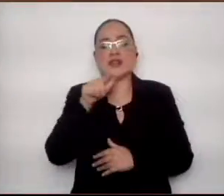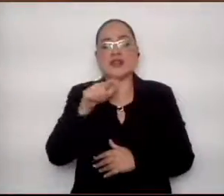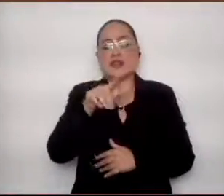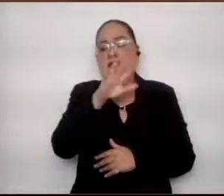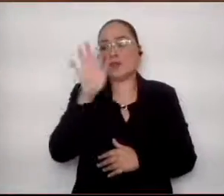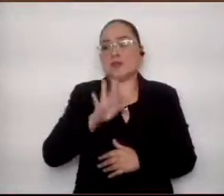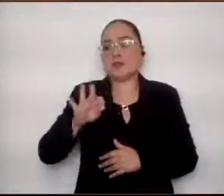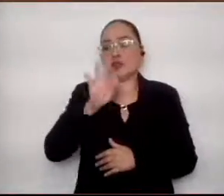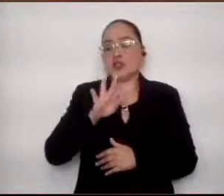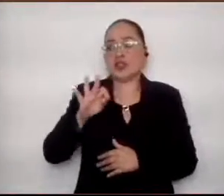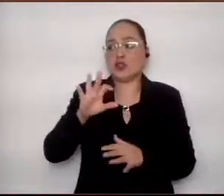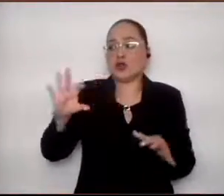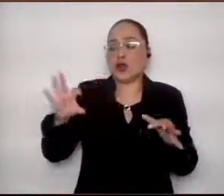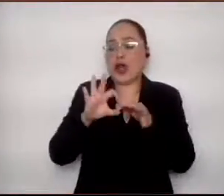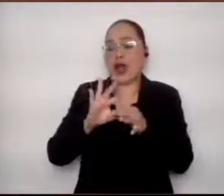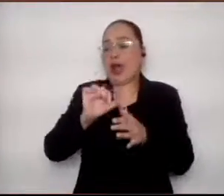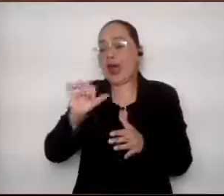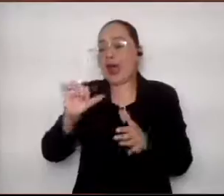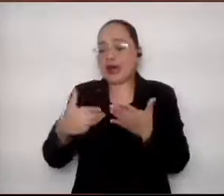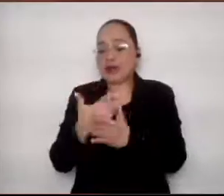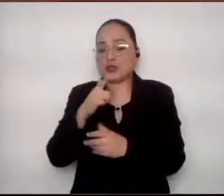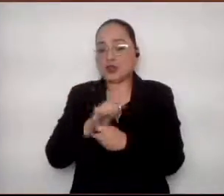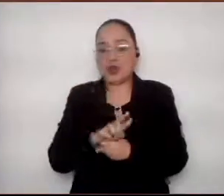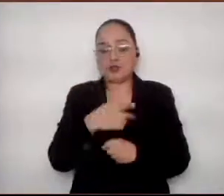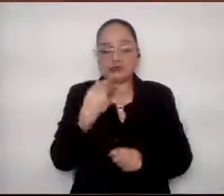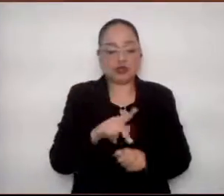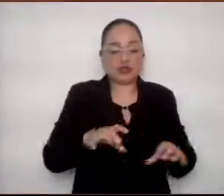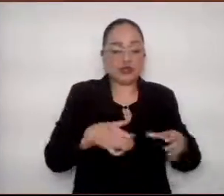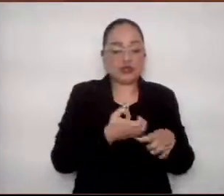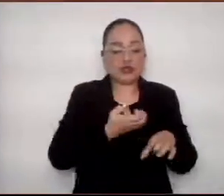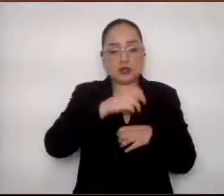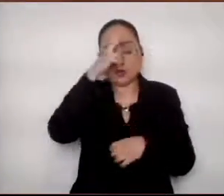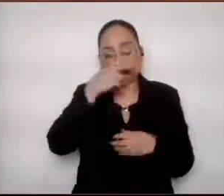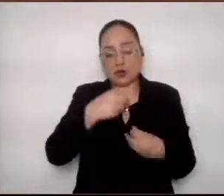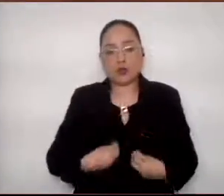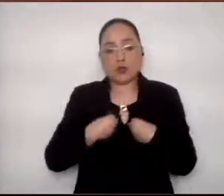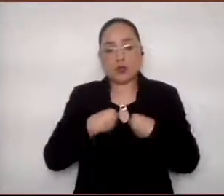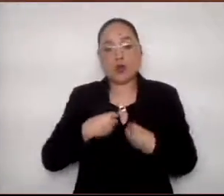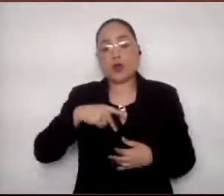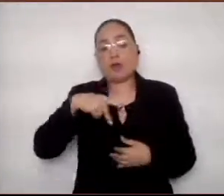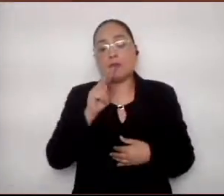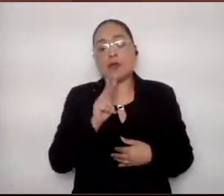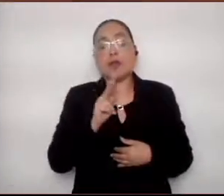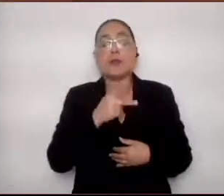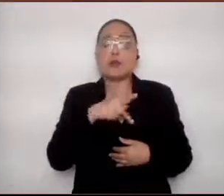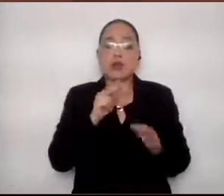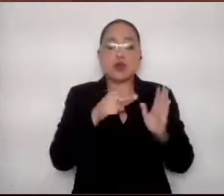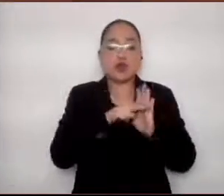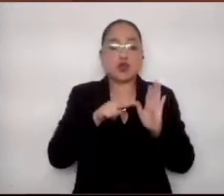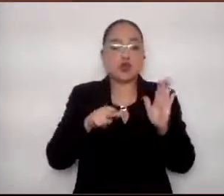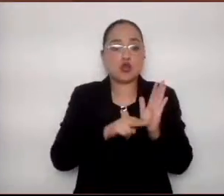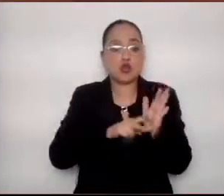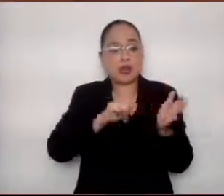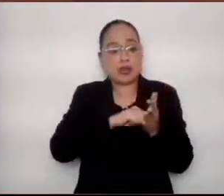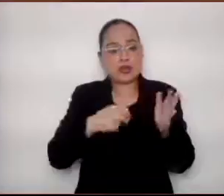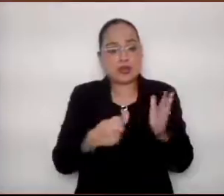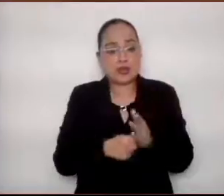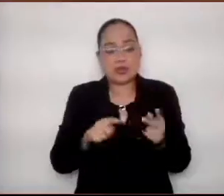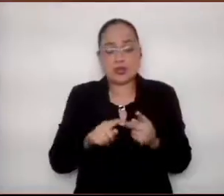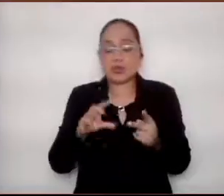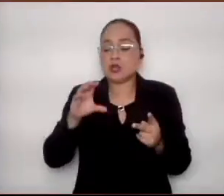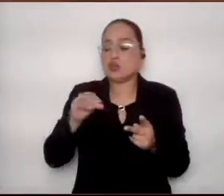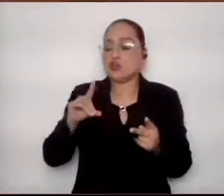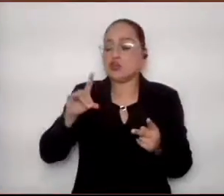población nacional. Pero de acuerdo a la norma técnica de la Secretaría de Movilidad y el Código